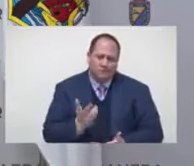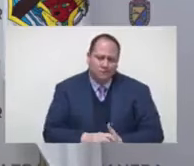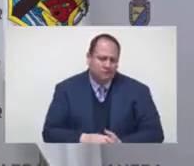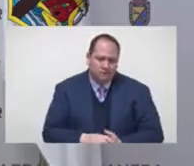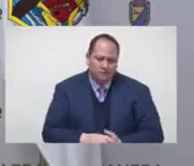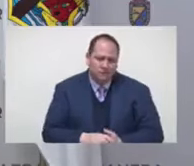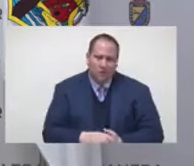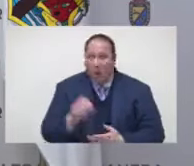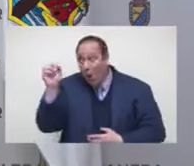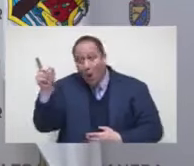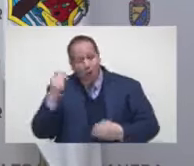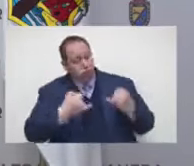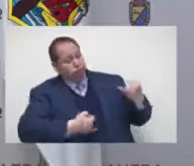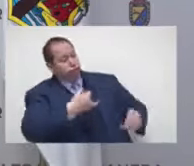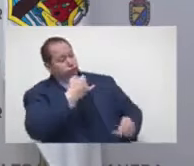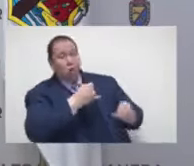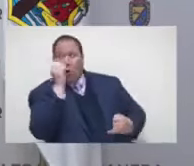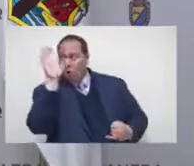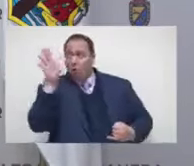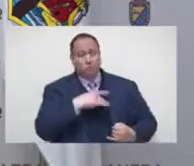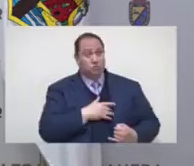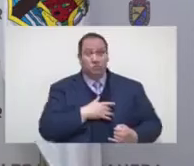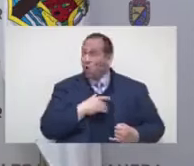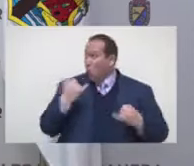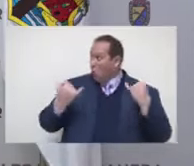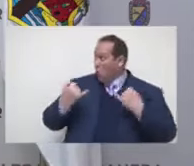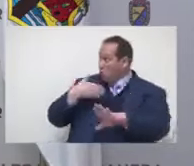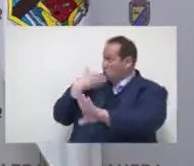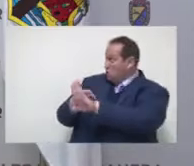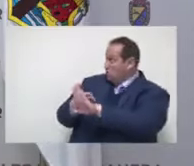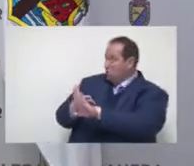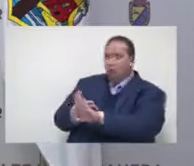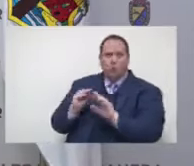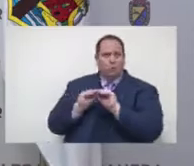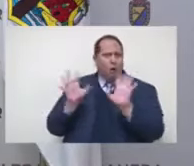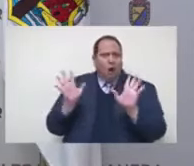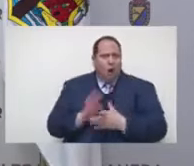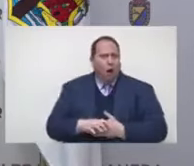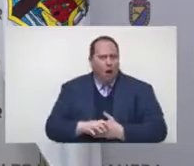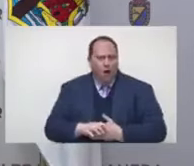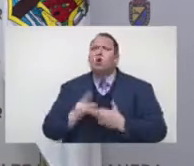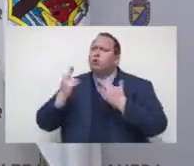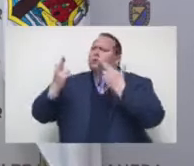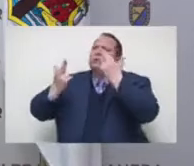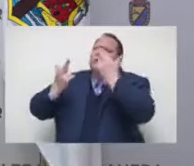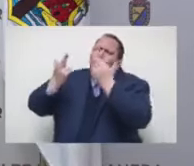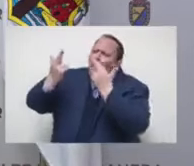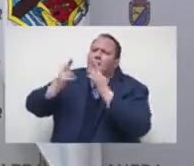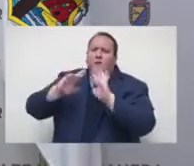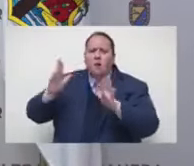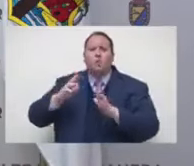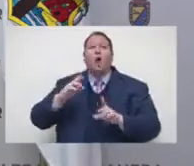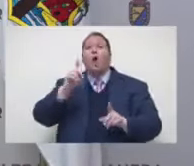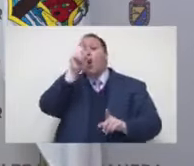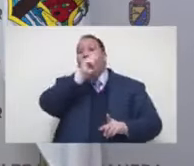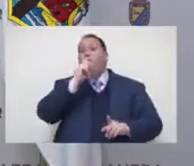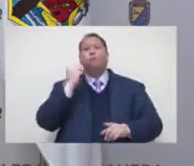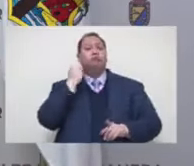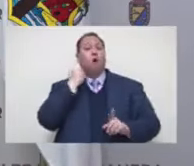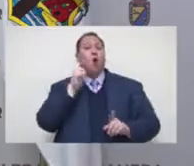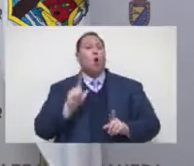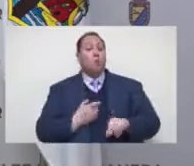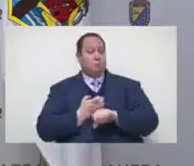también hay criterios, ¿no?, de los juzgadores. ¿Procederán contra los jueces? Pueden. Claro, ya estamos revisando todo eso. Yo le pedí al consejero jurídico del